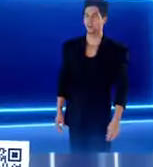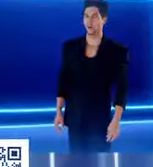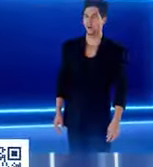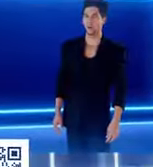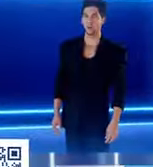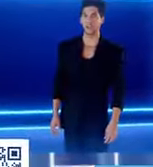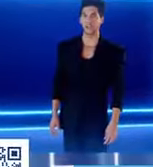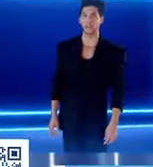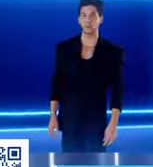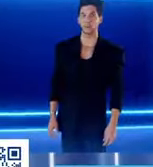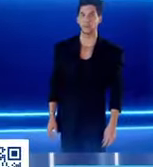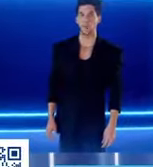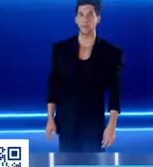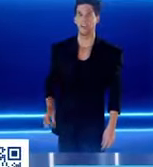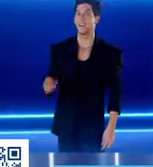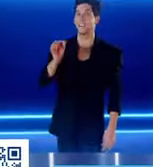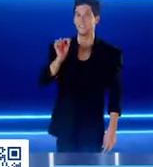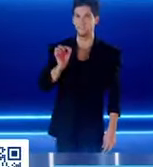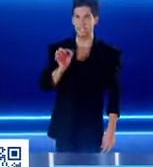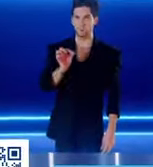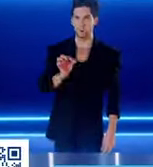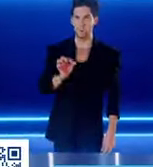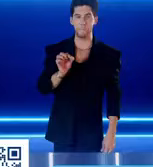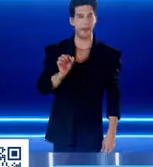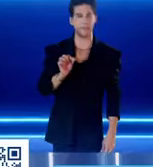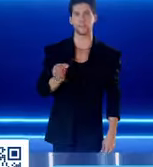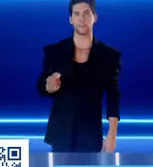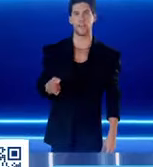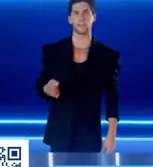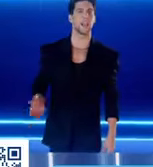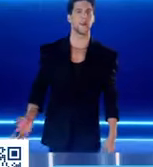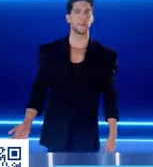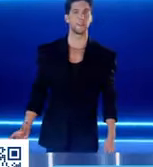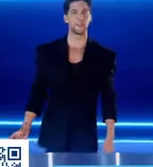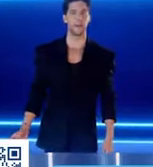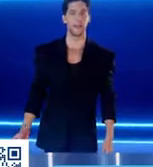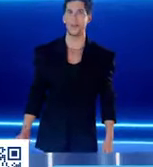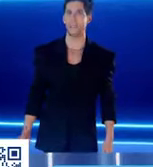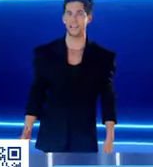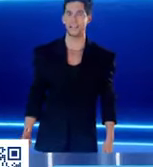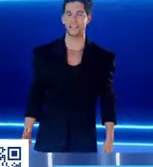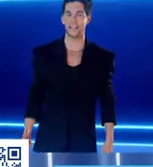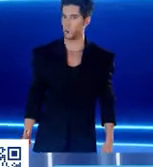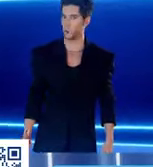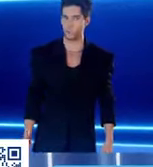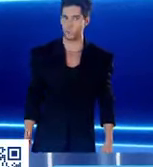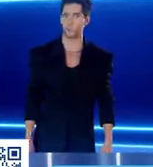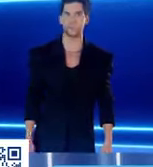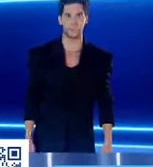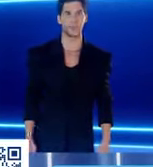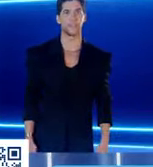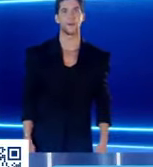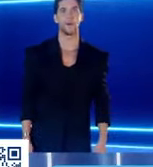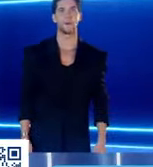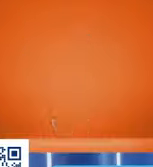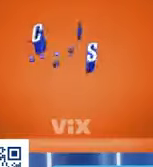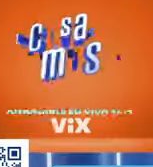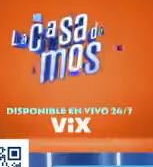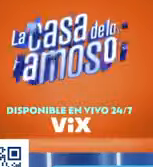Amigos de Tigo, recuerden activar su cuenta de ViX Premium para disfrutar de la nueva temporada de La Casa de los Famosos